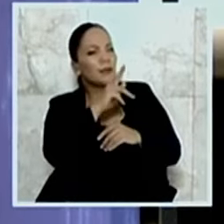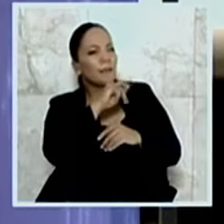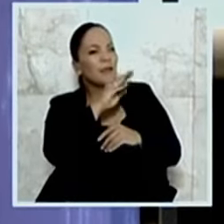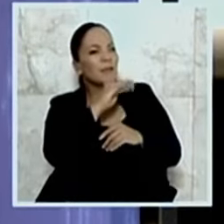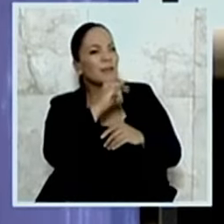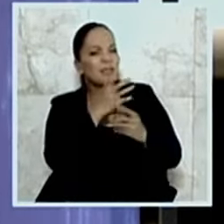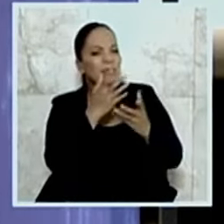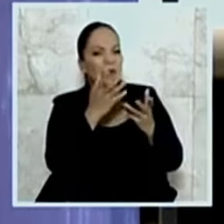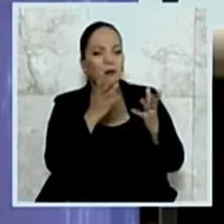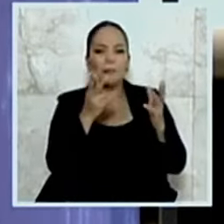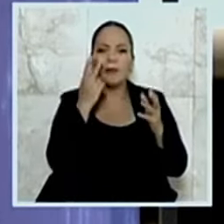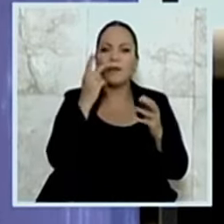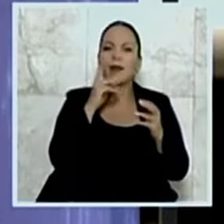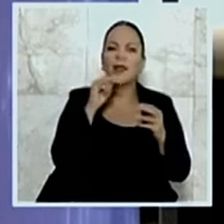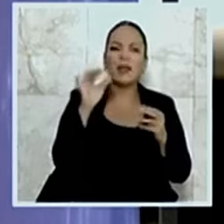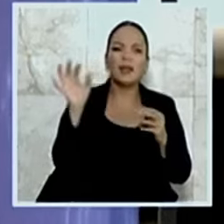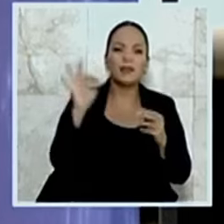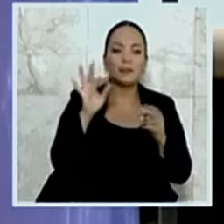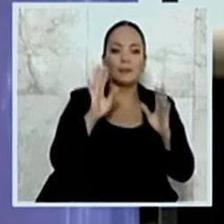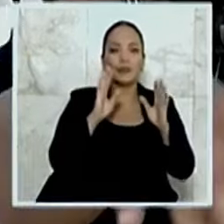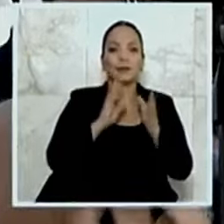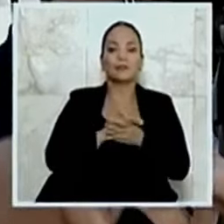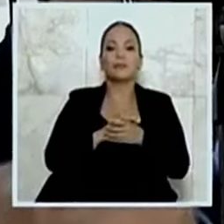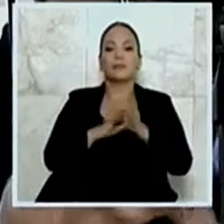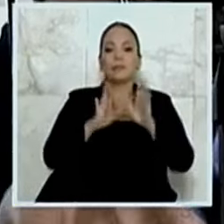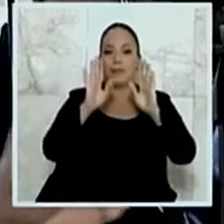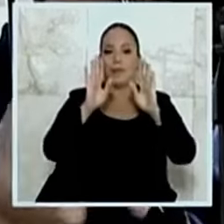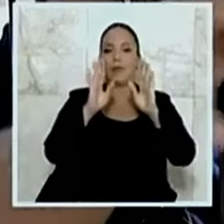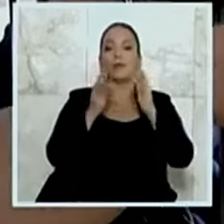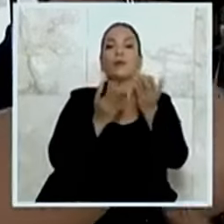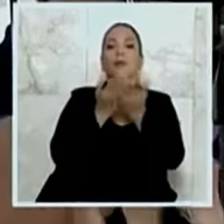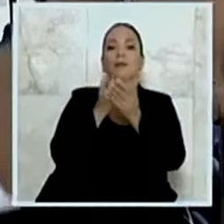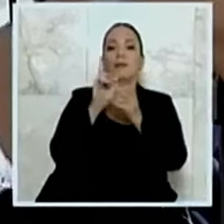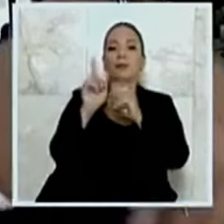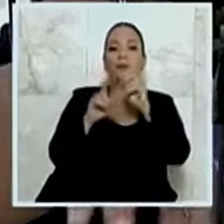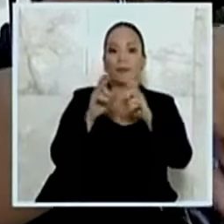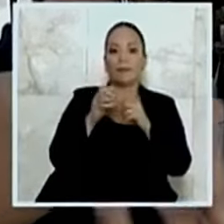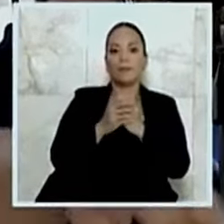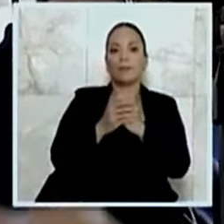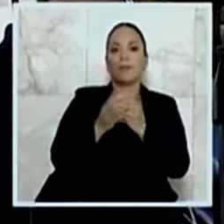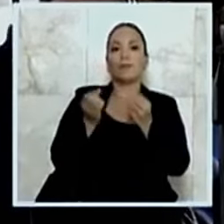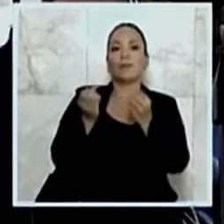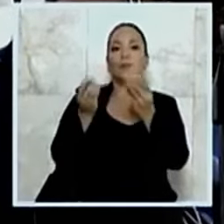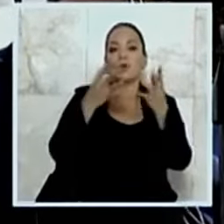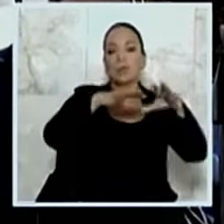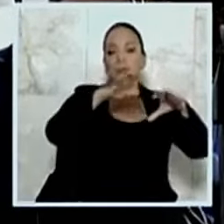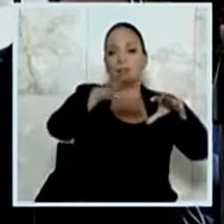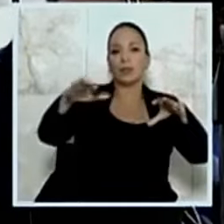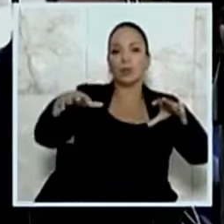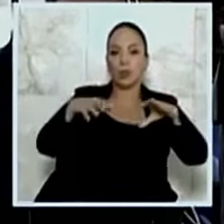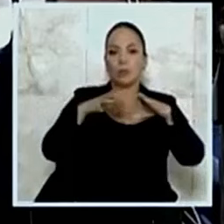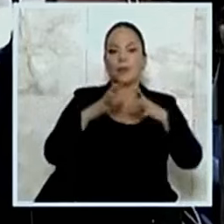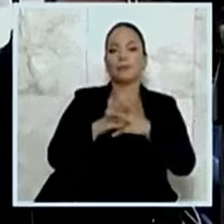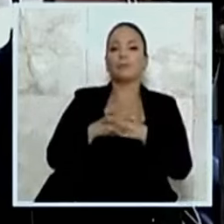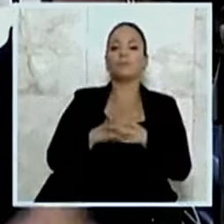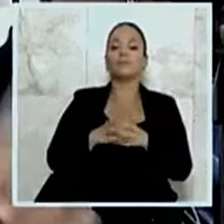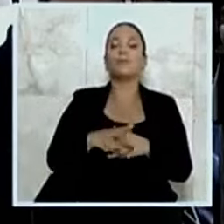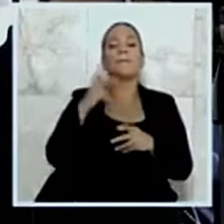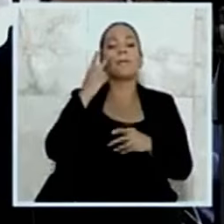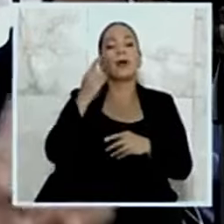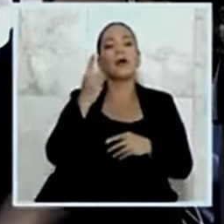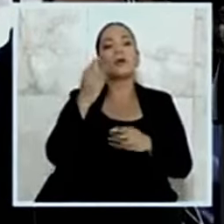Salud, porque hay que pensar en ver esas oportunidades. ¿Usted quiere decir que con respecto a las pymes, don Richard, es para